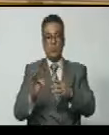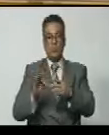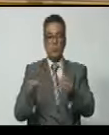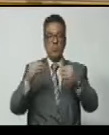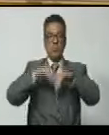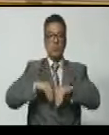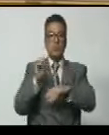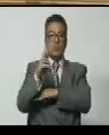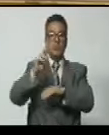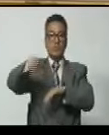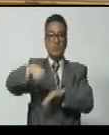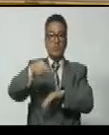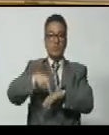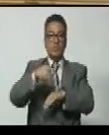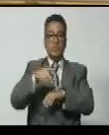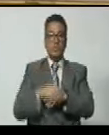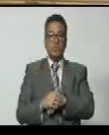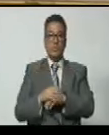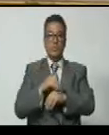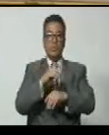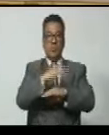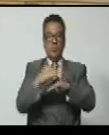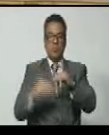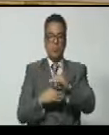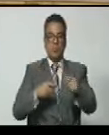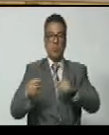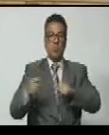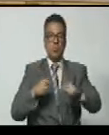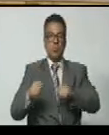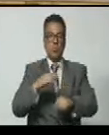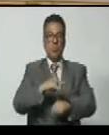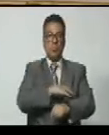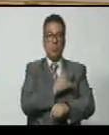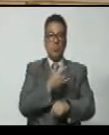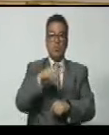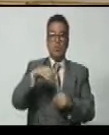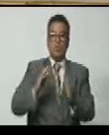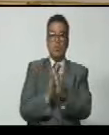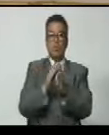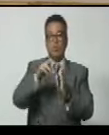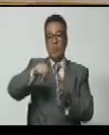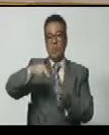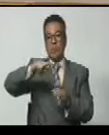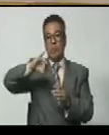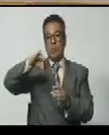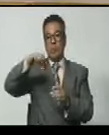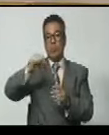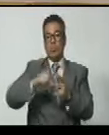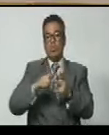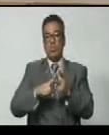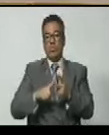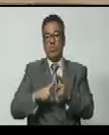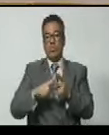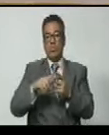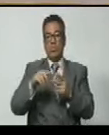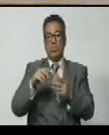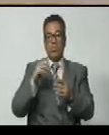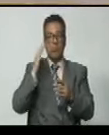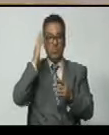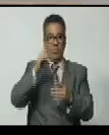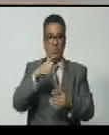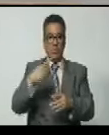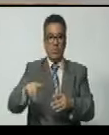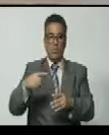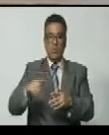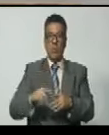la Asamblea Nacional, la vicerrectora administrativa de la Universidad Santa María, doctora Giselle Petrica, y el decano de la Facultad de